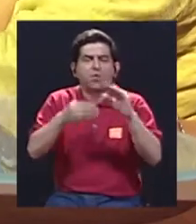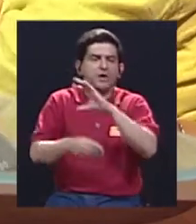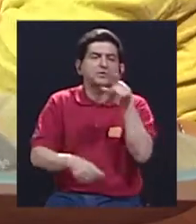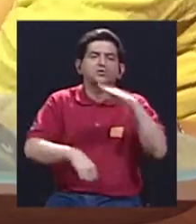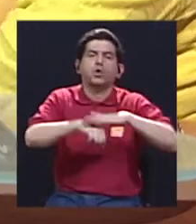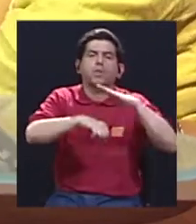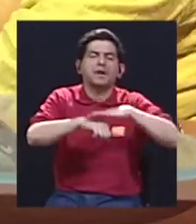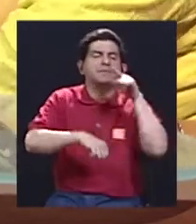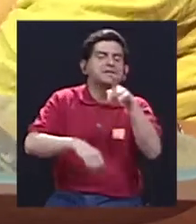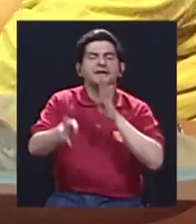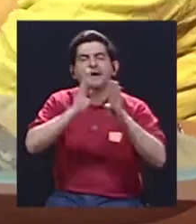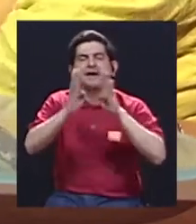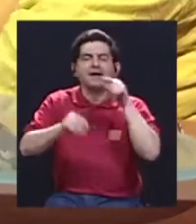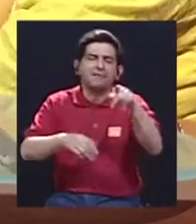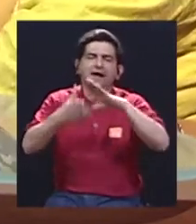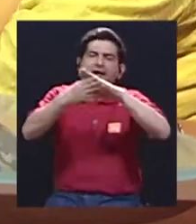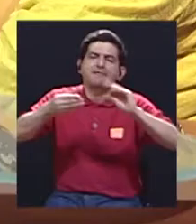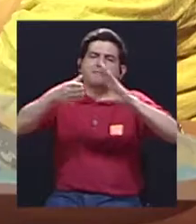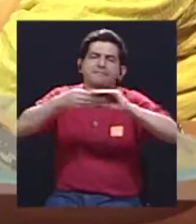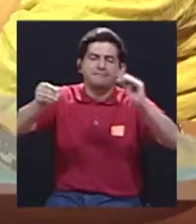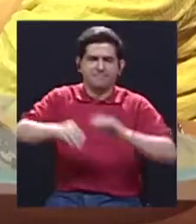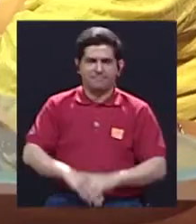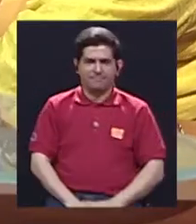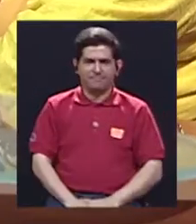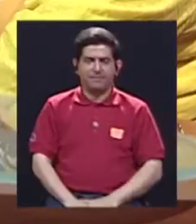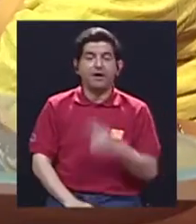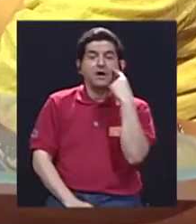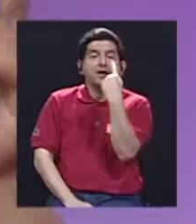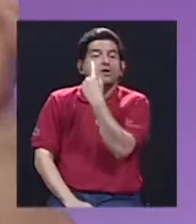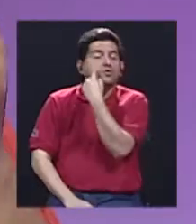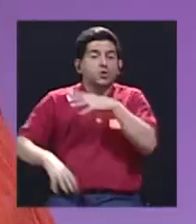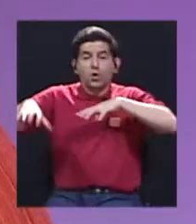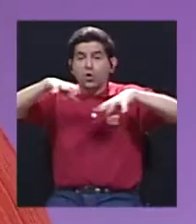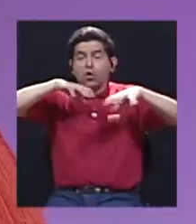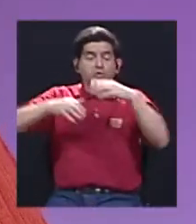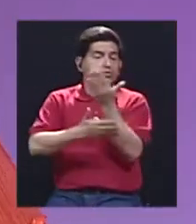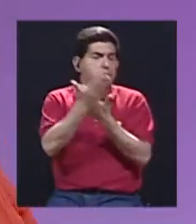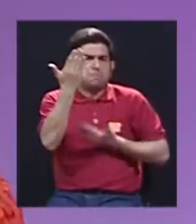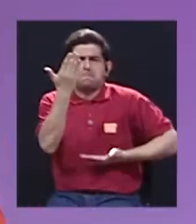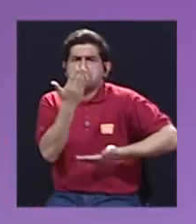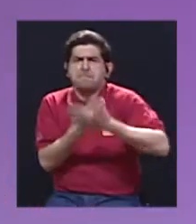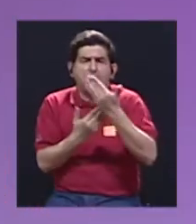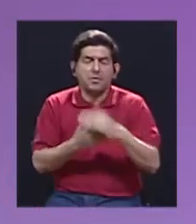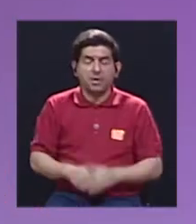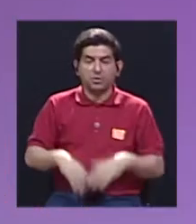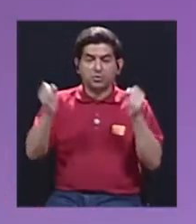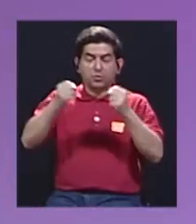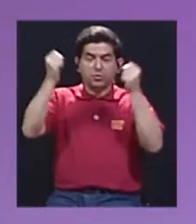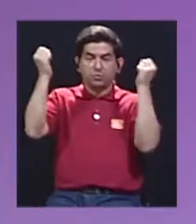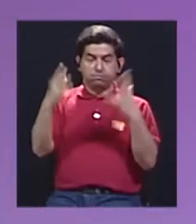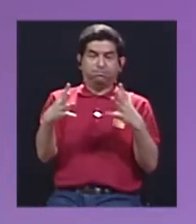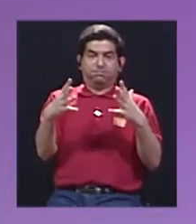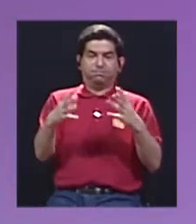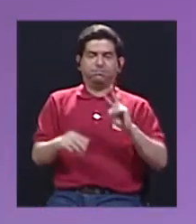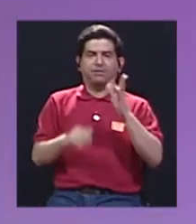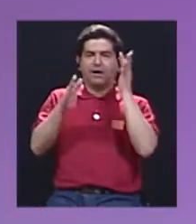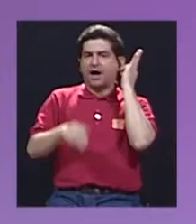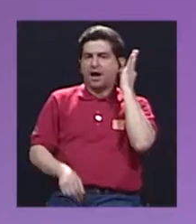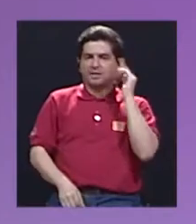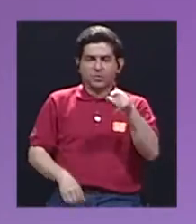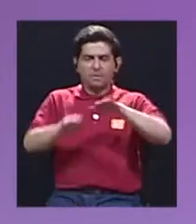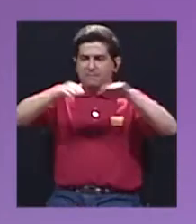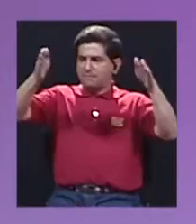dejarme que yo contara los cuentos y decía que el brillo de los ojos y el movimiento de sus manos hechiza a las compañeras de mesa